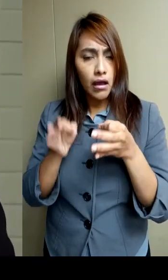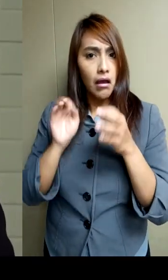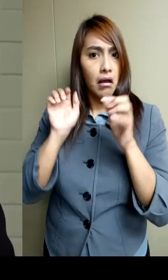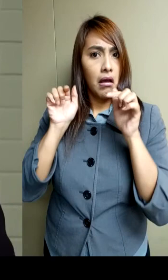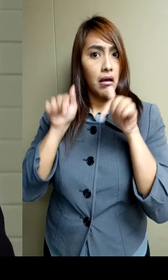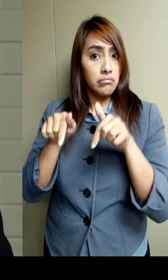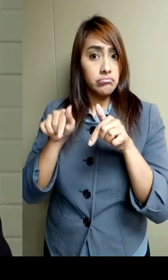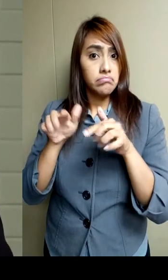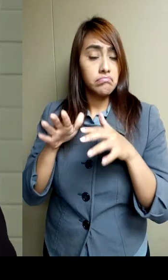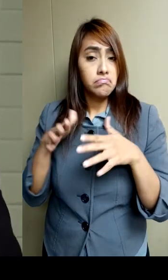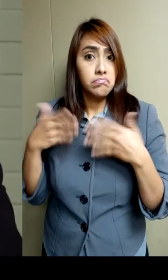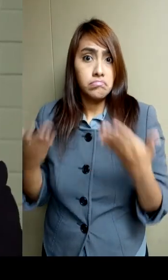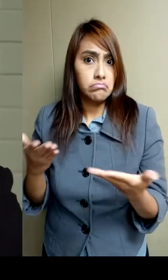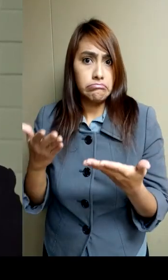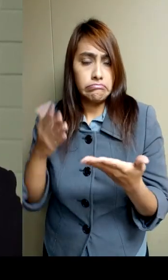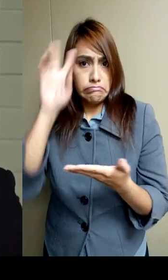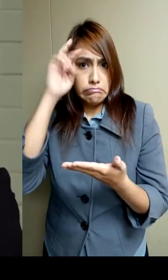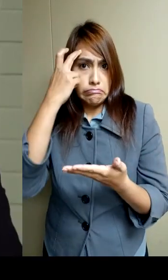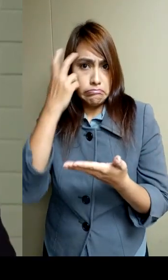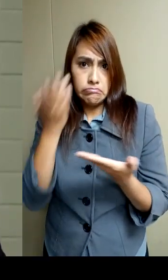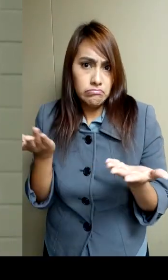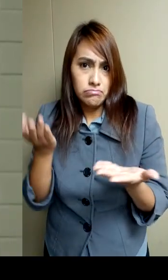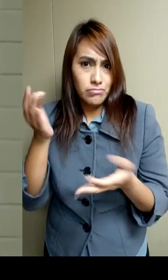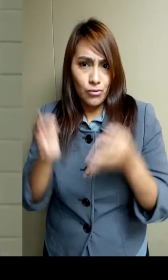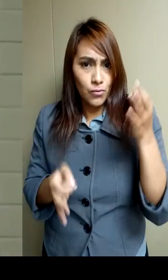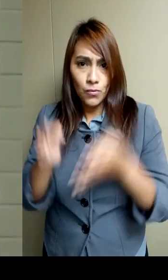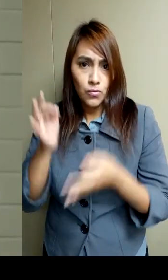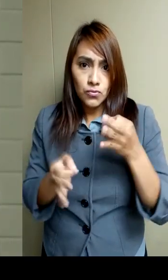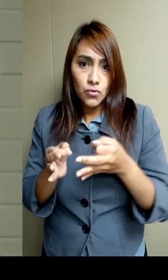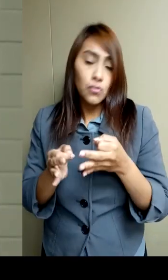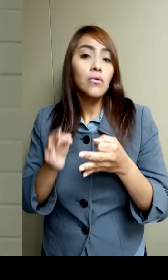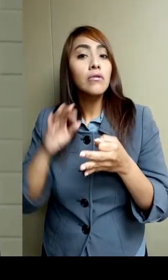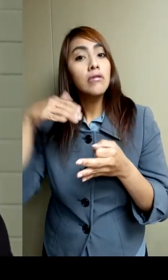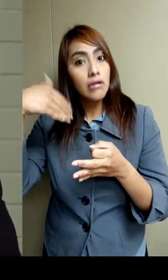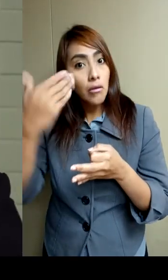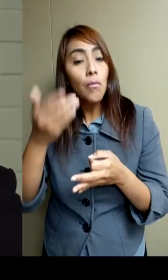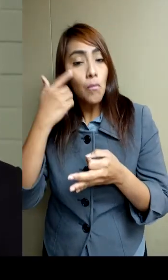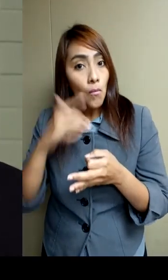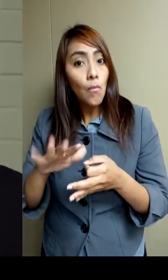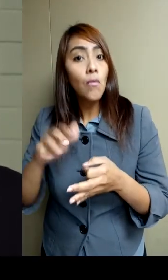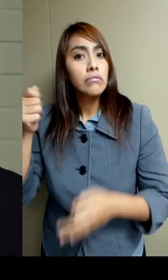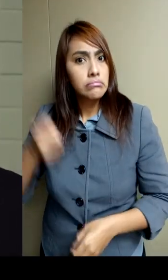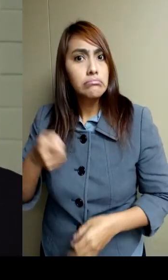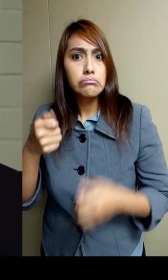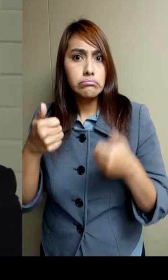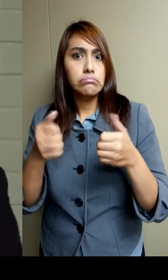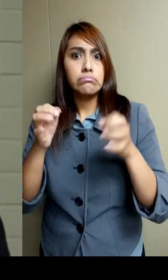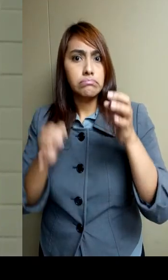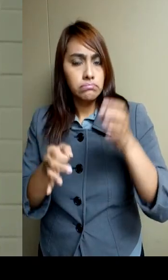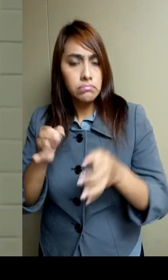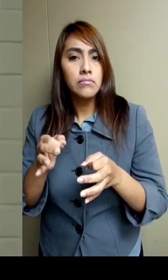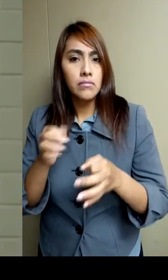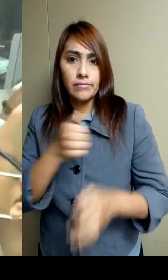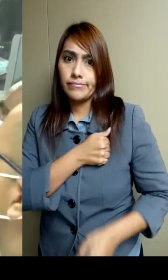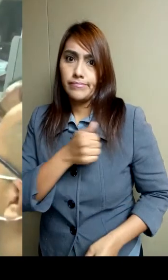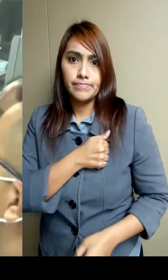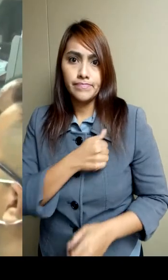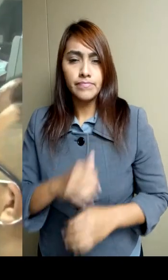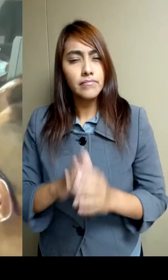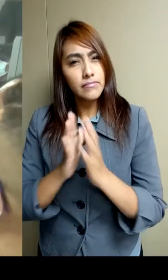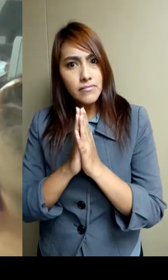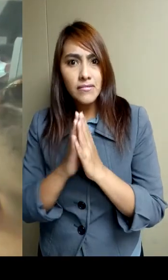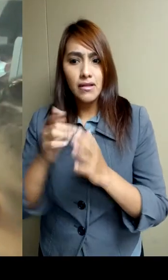judicial hizo eso va a quedar ahí porque porque todo es nulo si eso se judiciales además van a ver responsabilidades